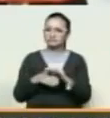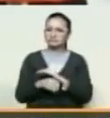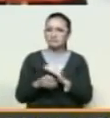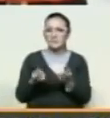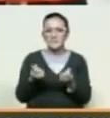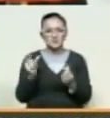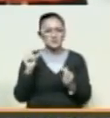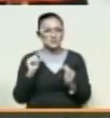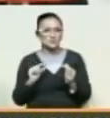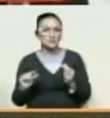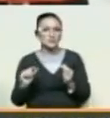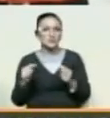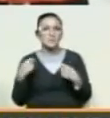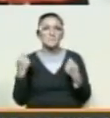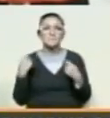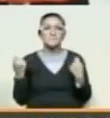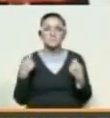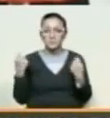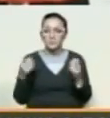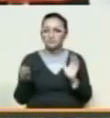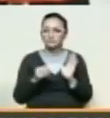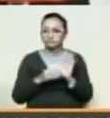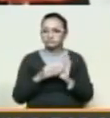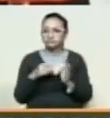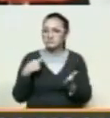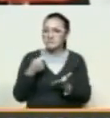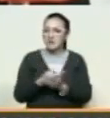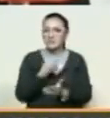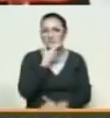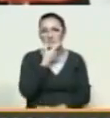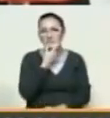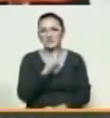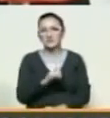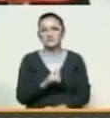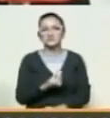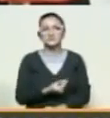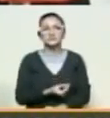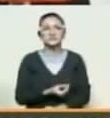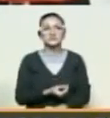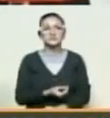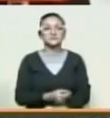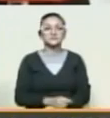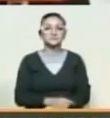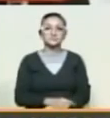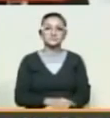los precios y promociones que muy bien pueden adquirir a través de nuestras